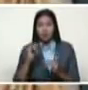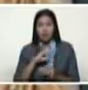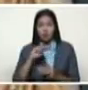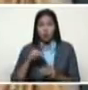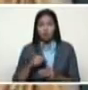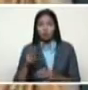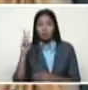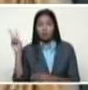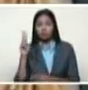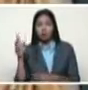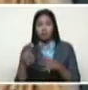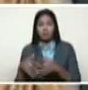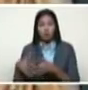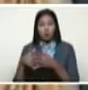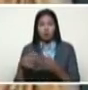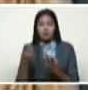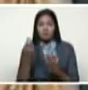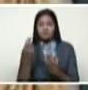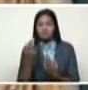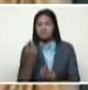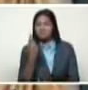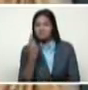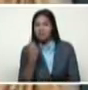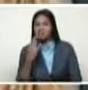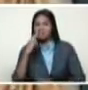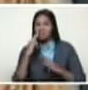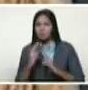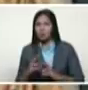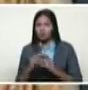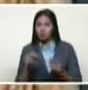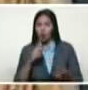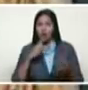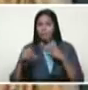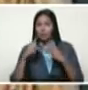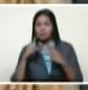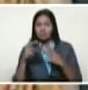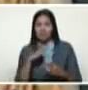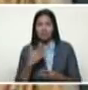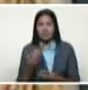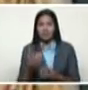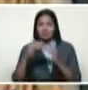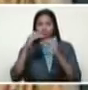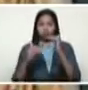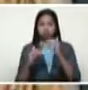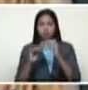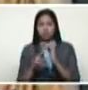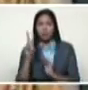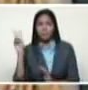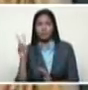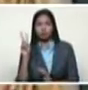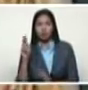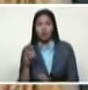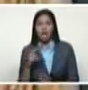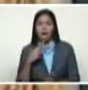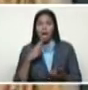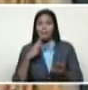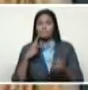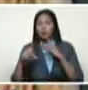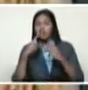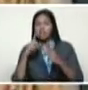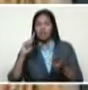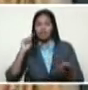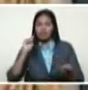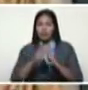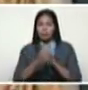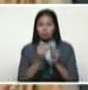y a la falta de resultados que él tiene para su política de desestabilizar en Venezuela, de su política de cambio de régimen en